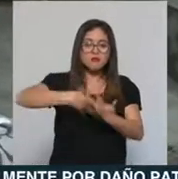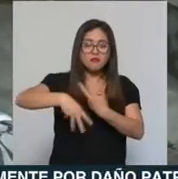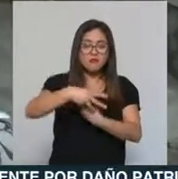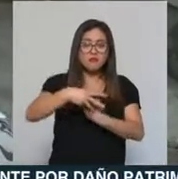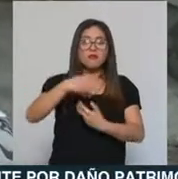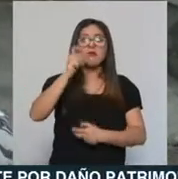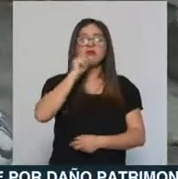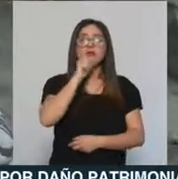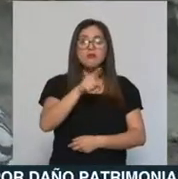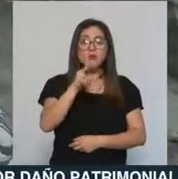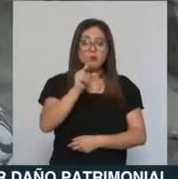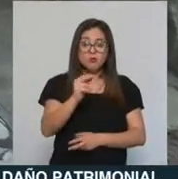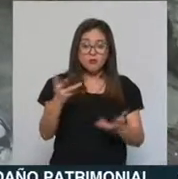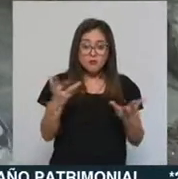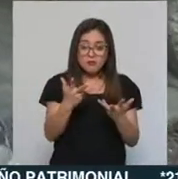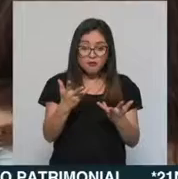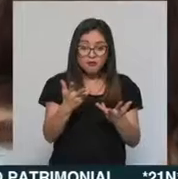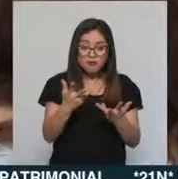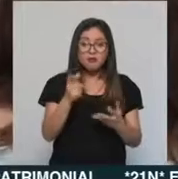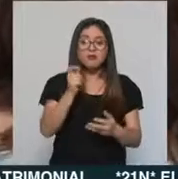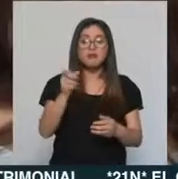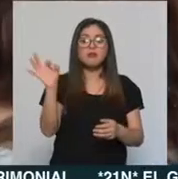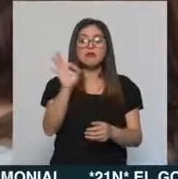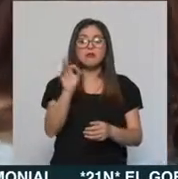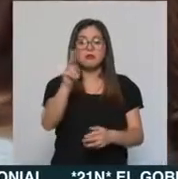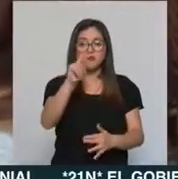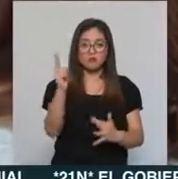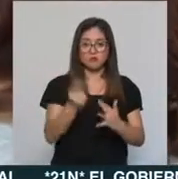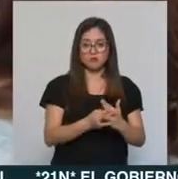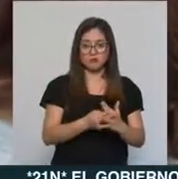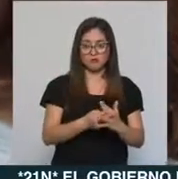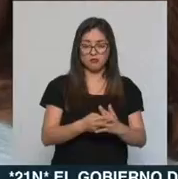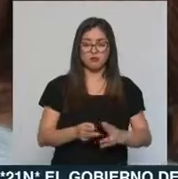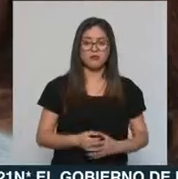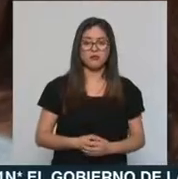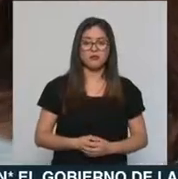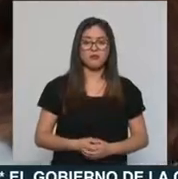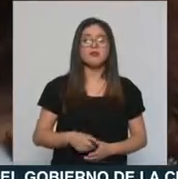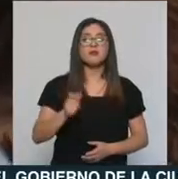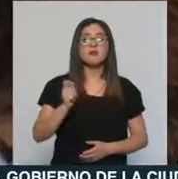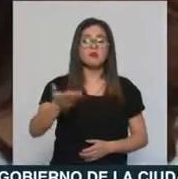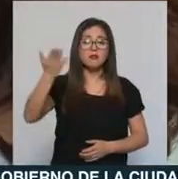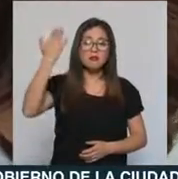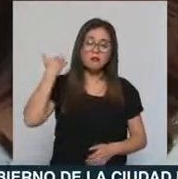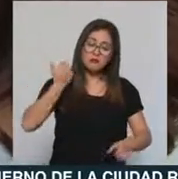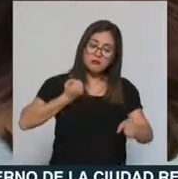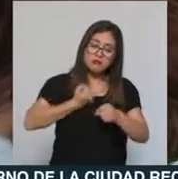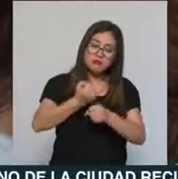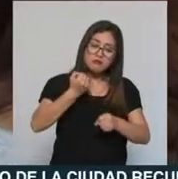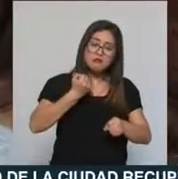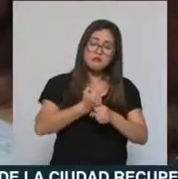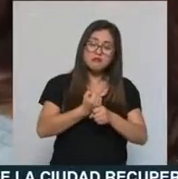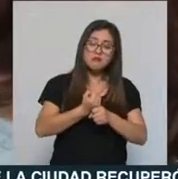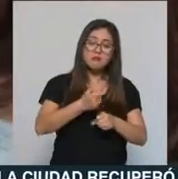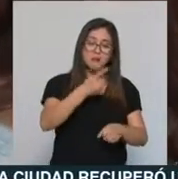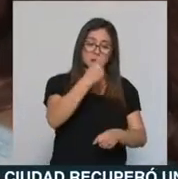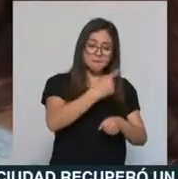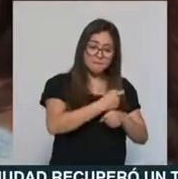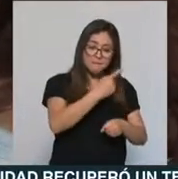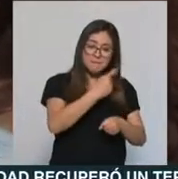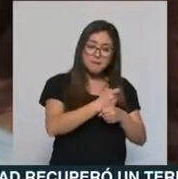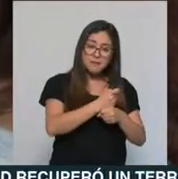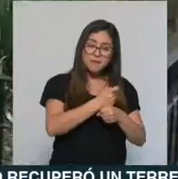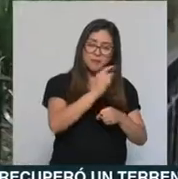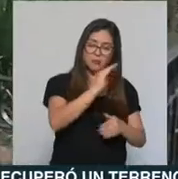algo, podría haber sido asesinada. Esther cuenta que los abusos por parte de su pareja se presentaron de menor a mayor.